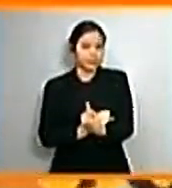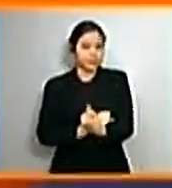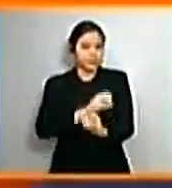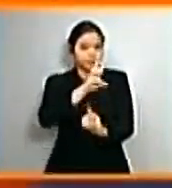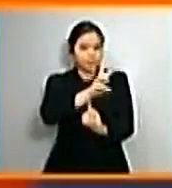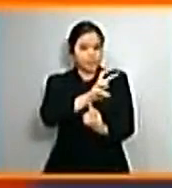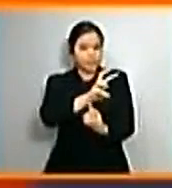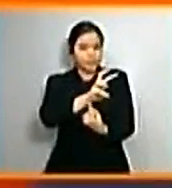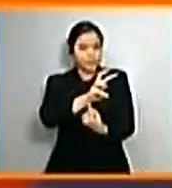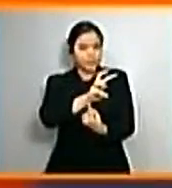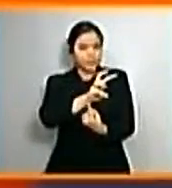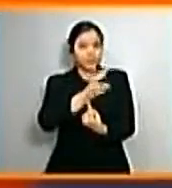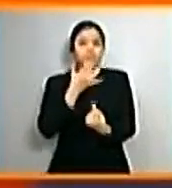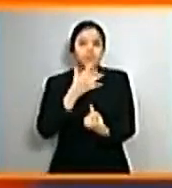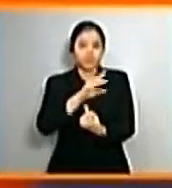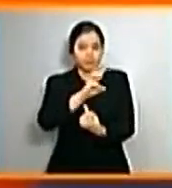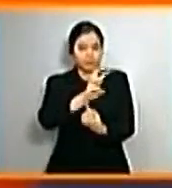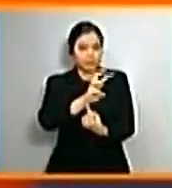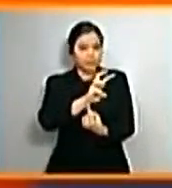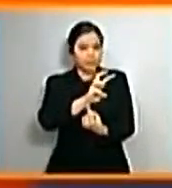6, segundo dígito, suerte.